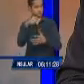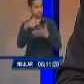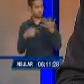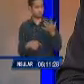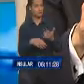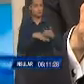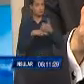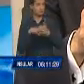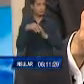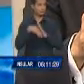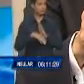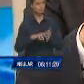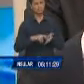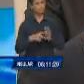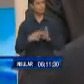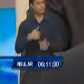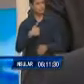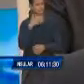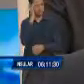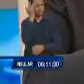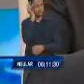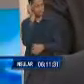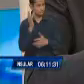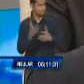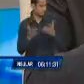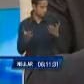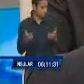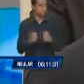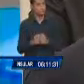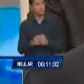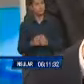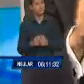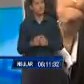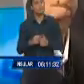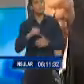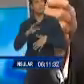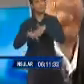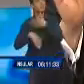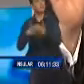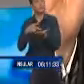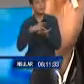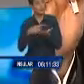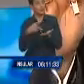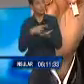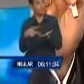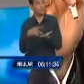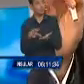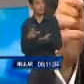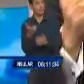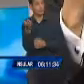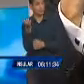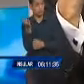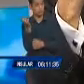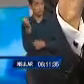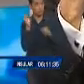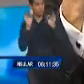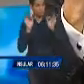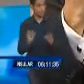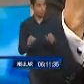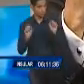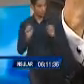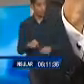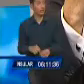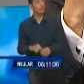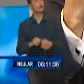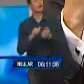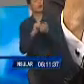la preocupación es, ¿se va a poder cubrir las pensiones de los jubilados a futuro? Considerando que para cada jubilado se